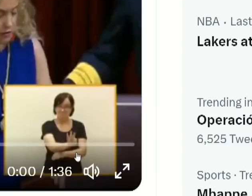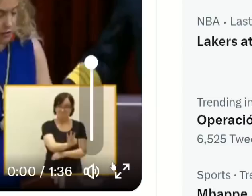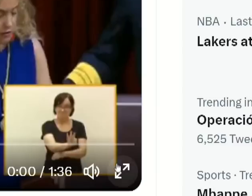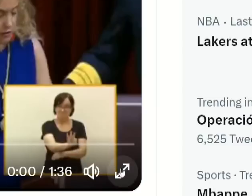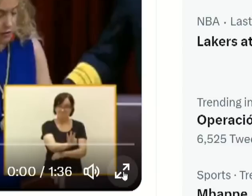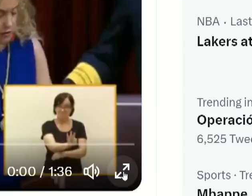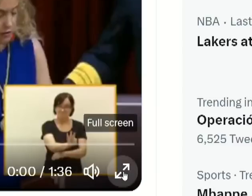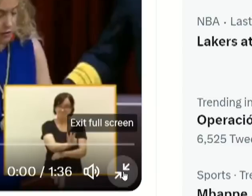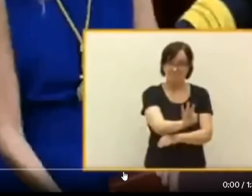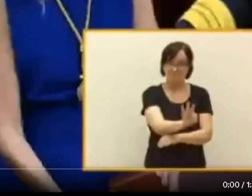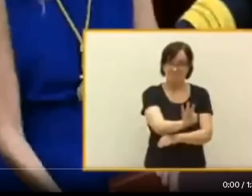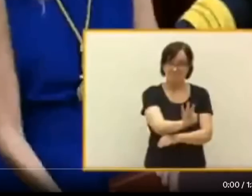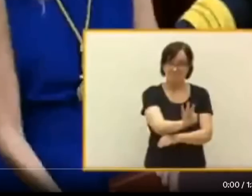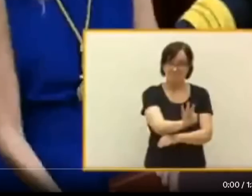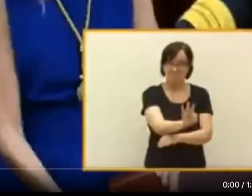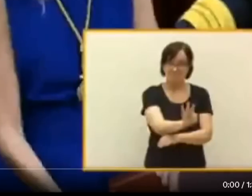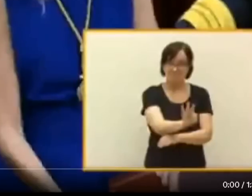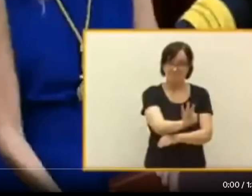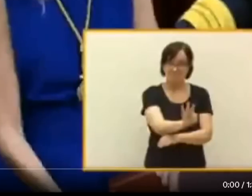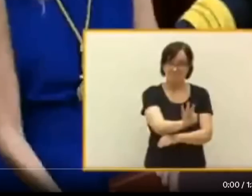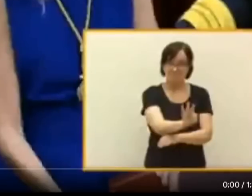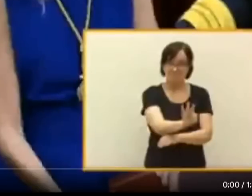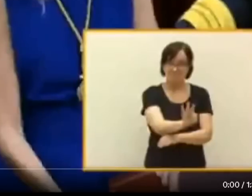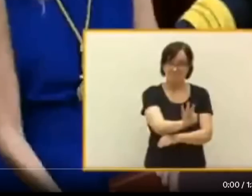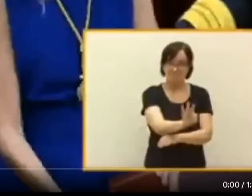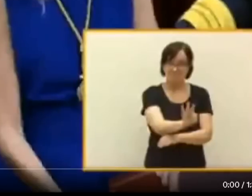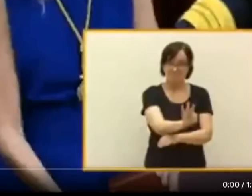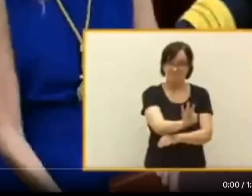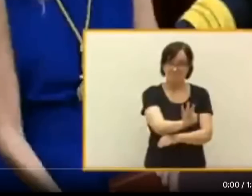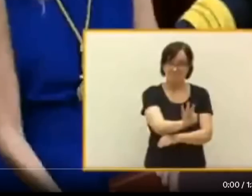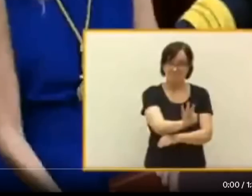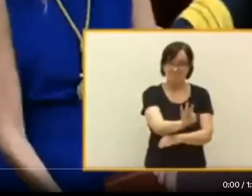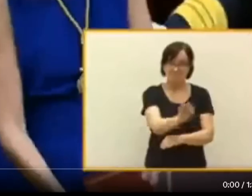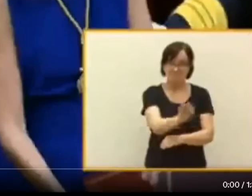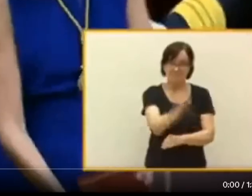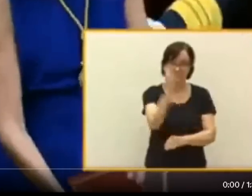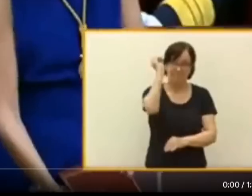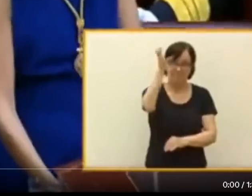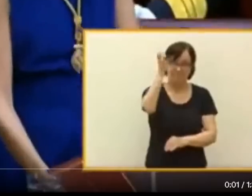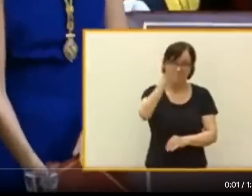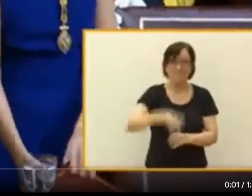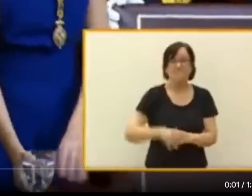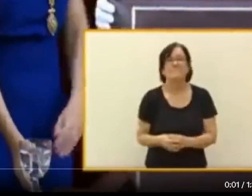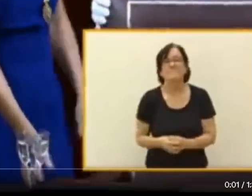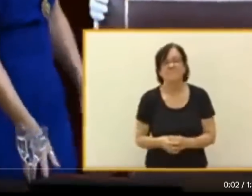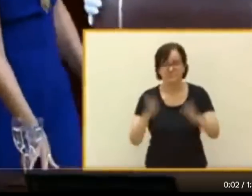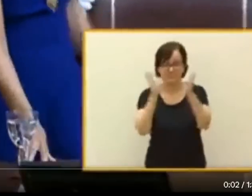que ocurre cuando está hablando Petro. Perdón, sí, Petro.